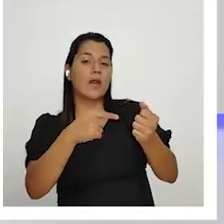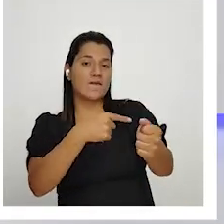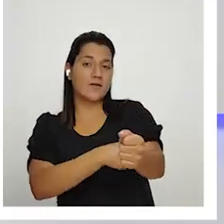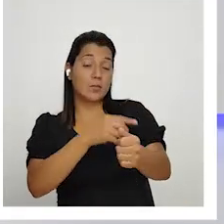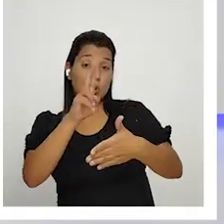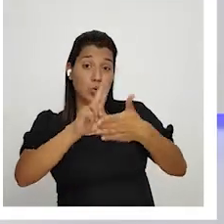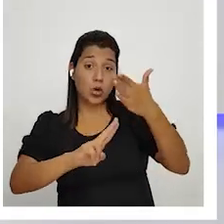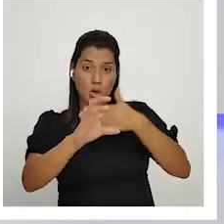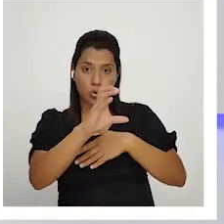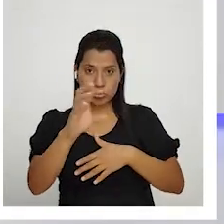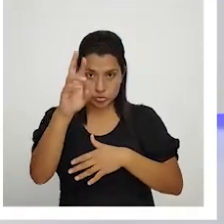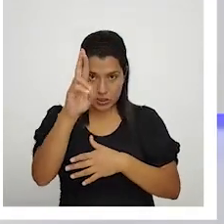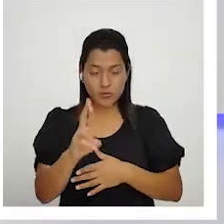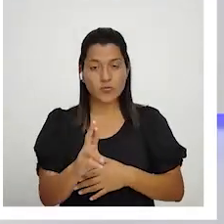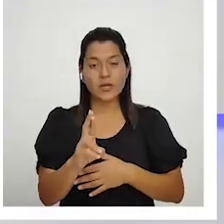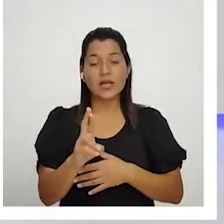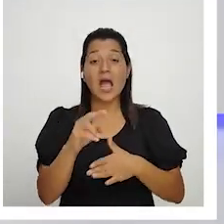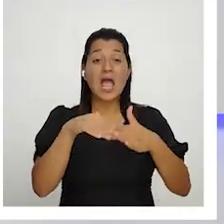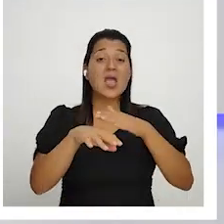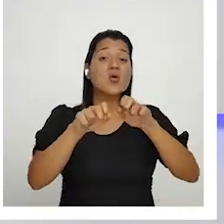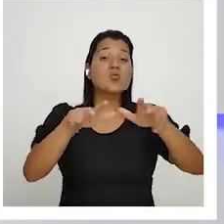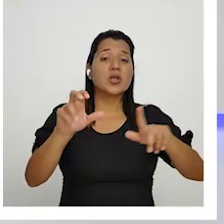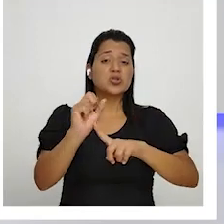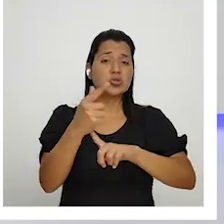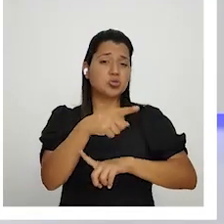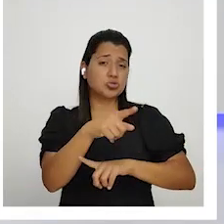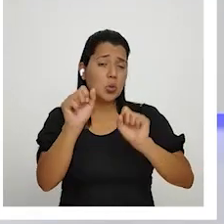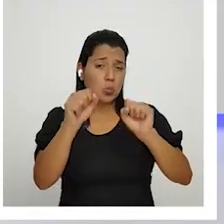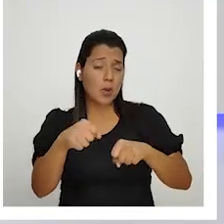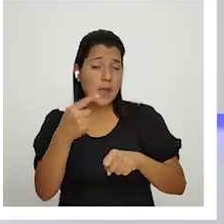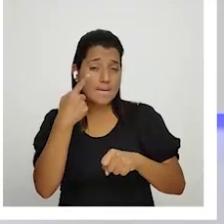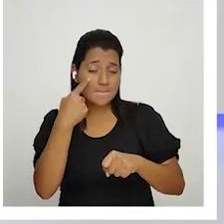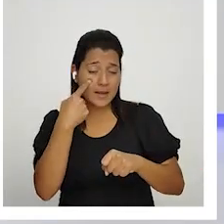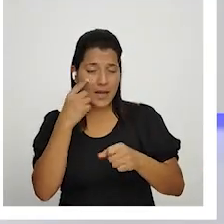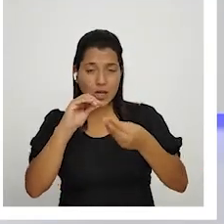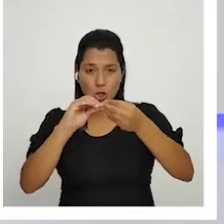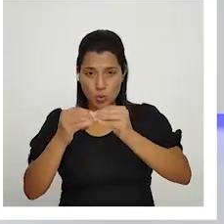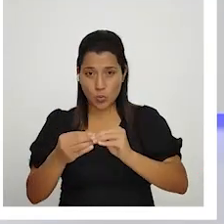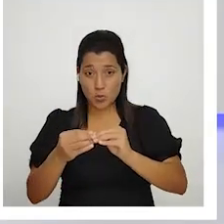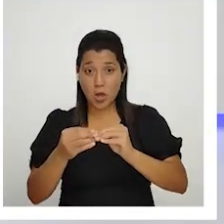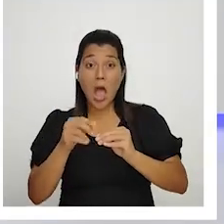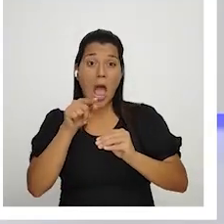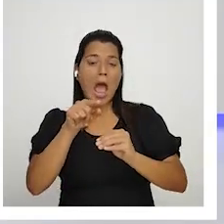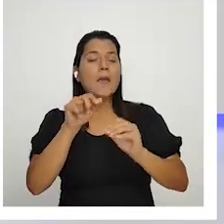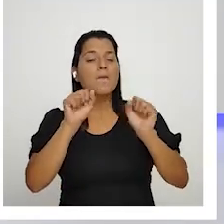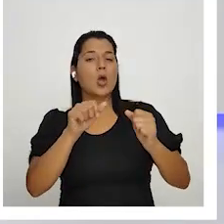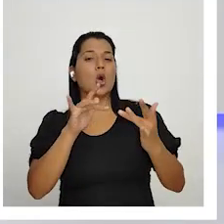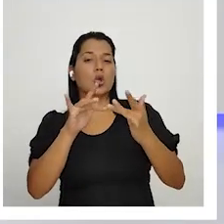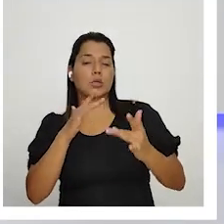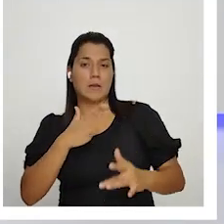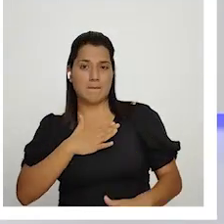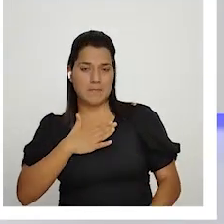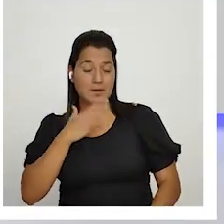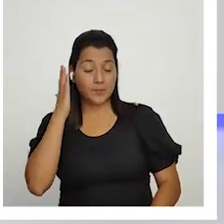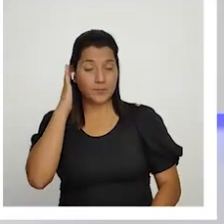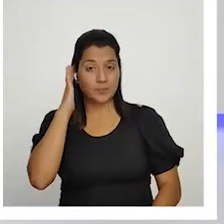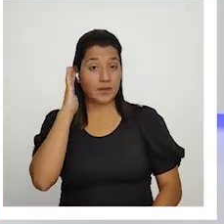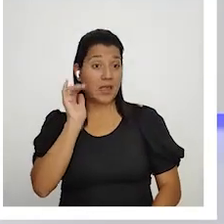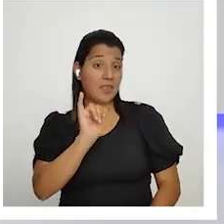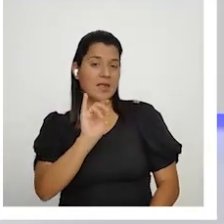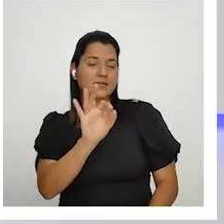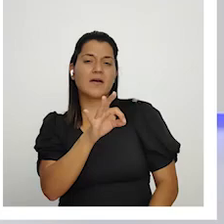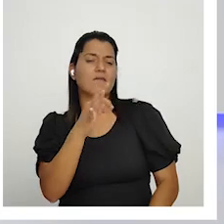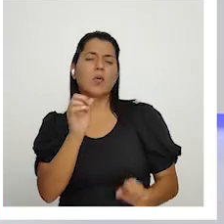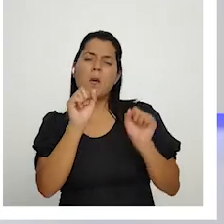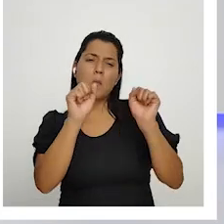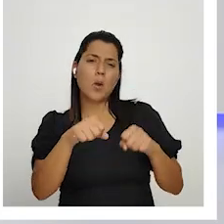pueden encontrar ahí el contacto de la escuela y a través de la escuela me pueden contactar, y de esa forma pues podríamos ver de qué forma podemos